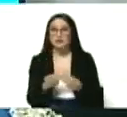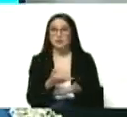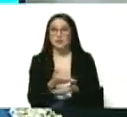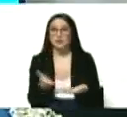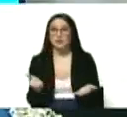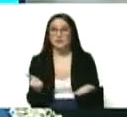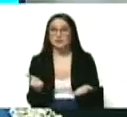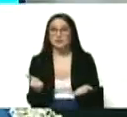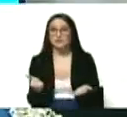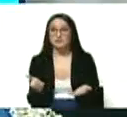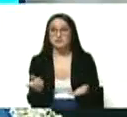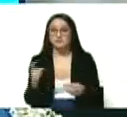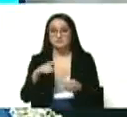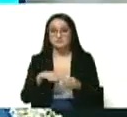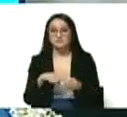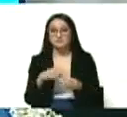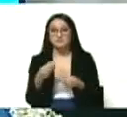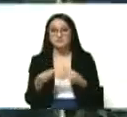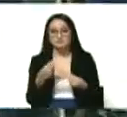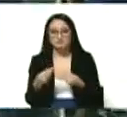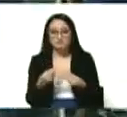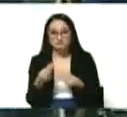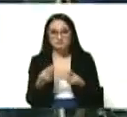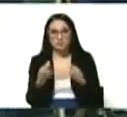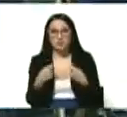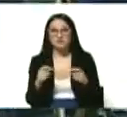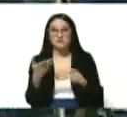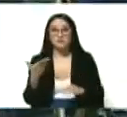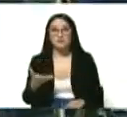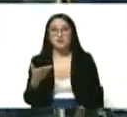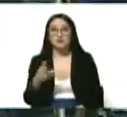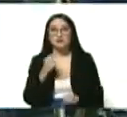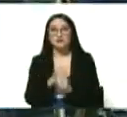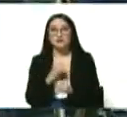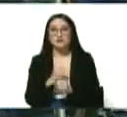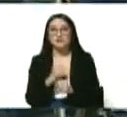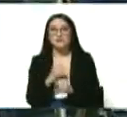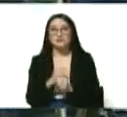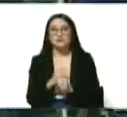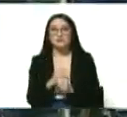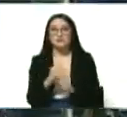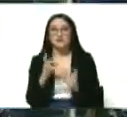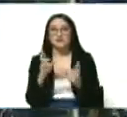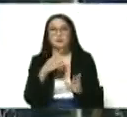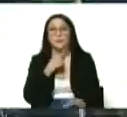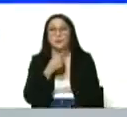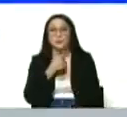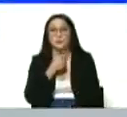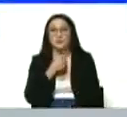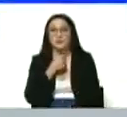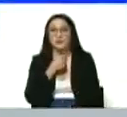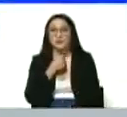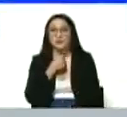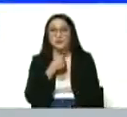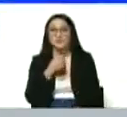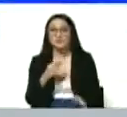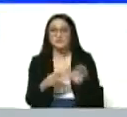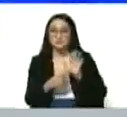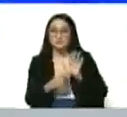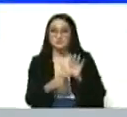aquellos involucrados en hacer posible esta importante misión, me gustaría en este momento